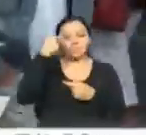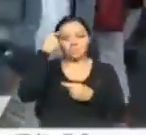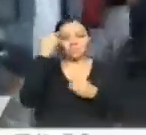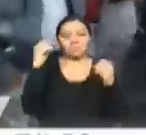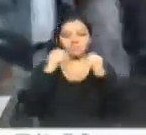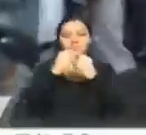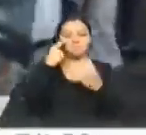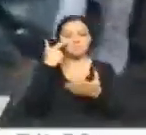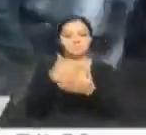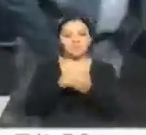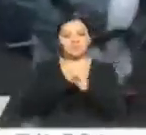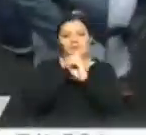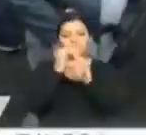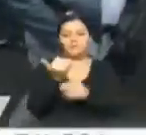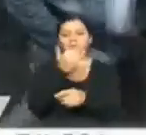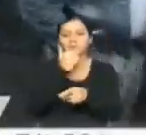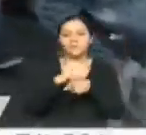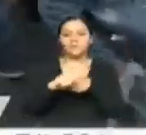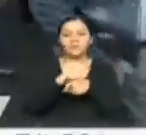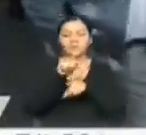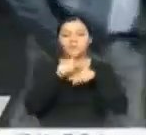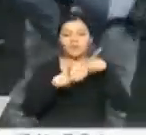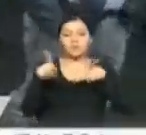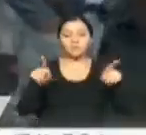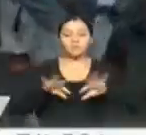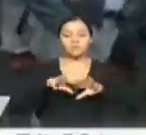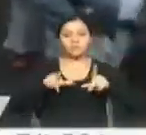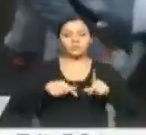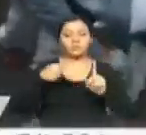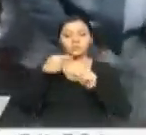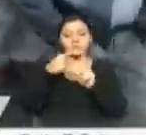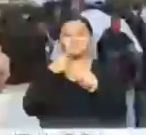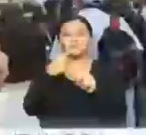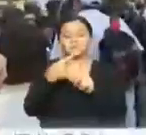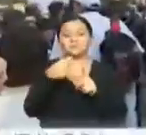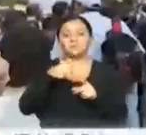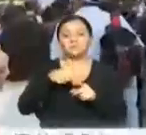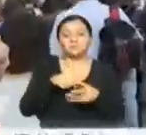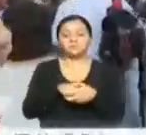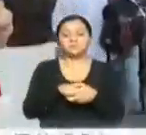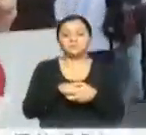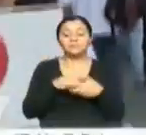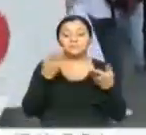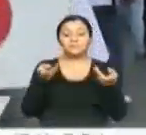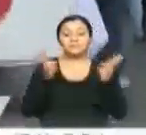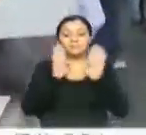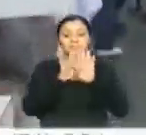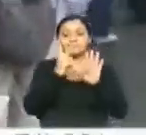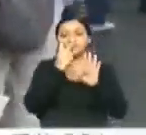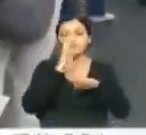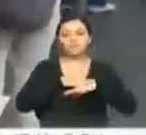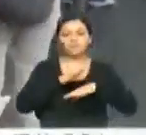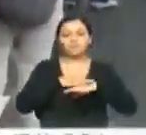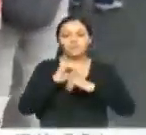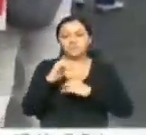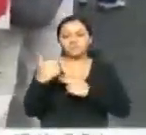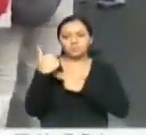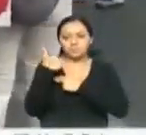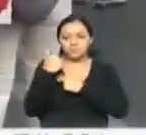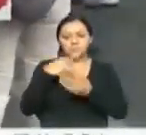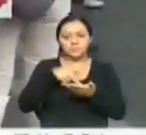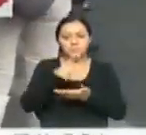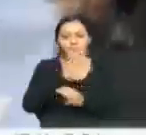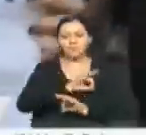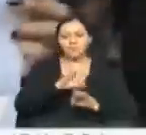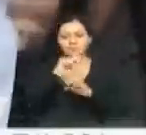haber evidenciado sus malas prácticas y actos de corrupción, según indica el texto. El cierre también responde al irresponsable incumplimiento de pagos